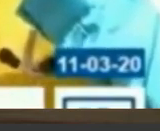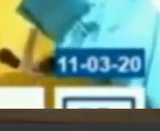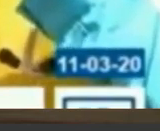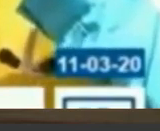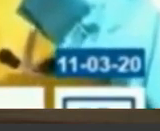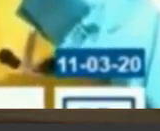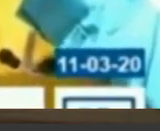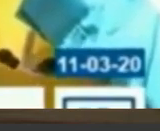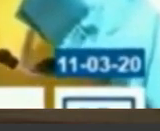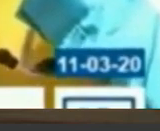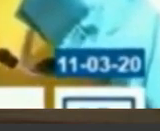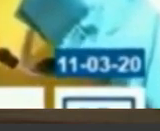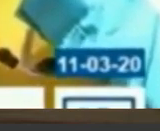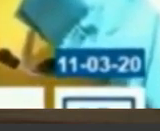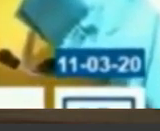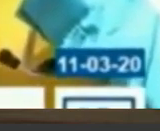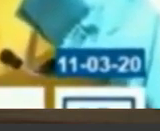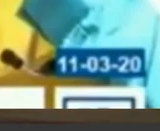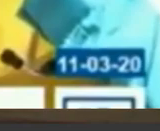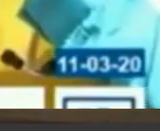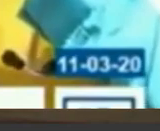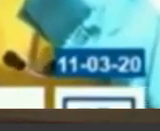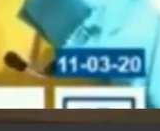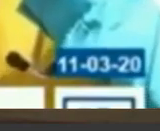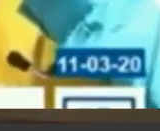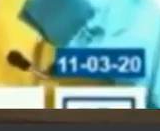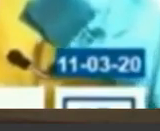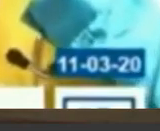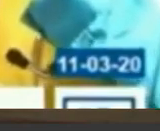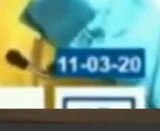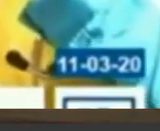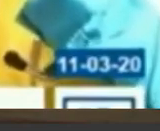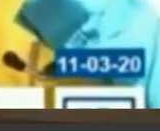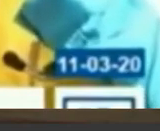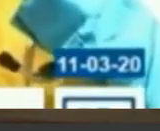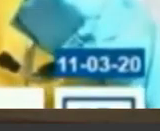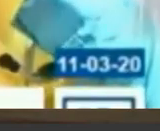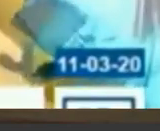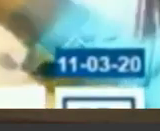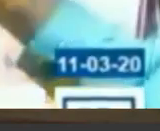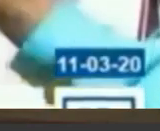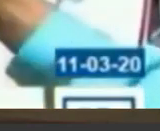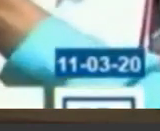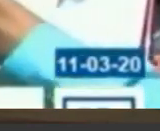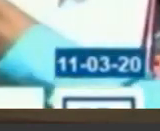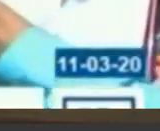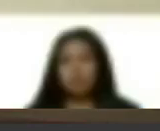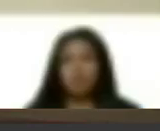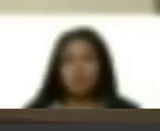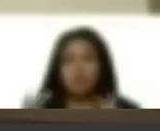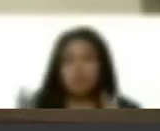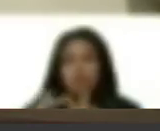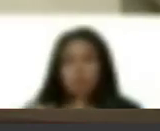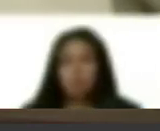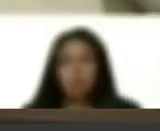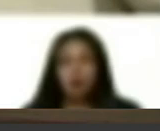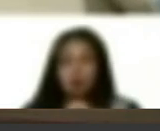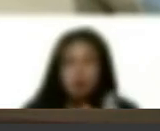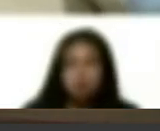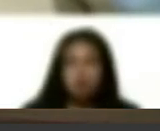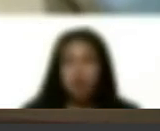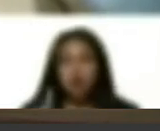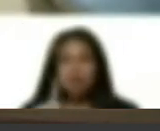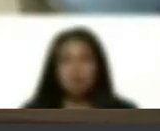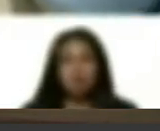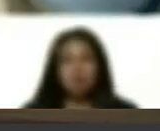los vuelos de carga. ¿Qué opinan de esta noticia? Rápidamente los invito a suscribirse, a activar la campana de notificaciones si